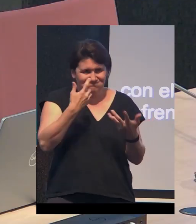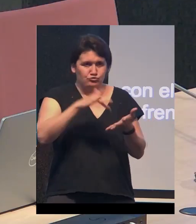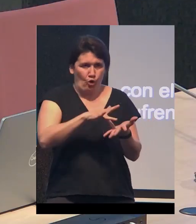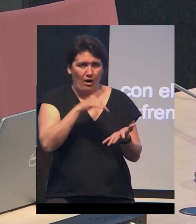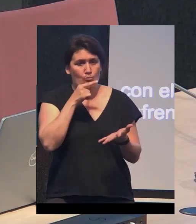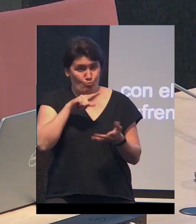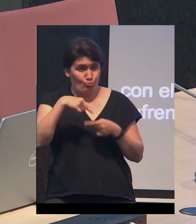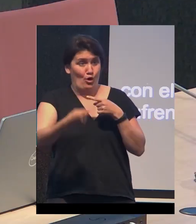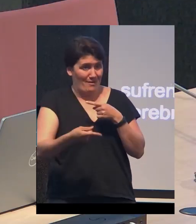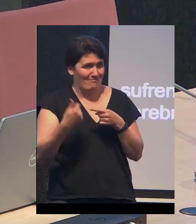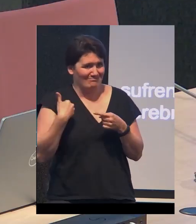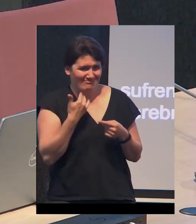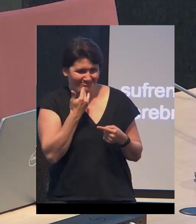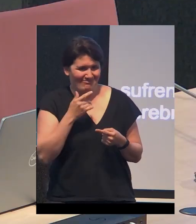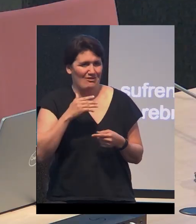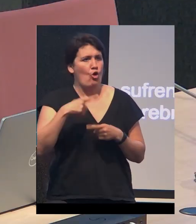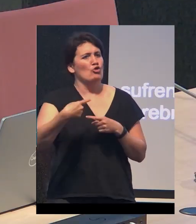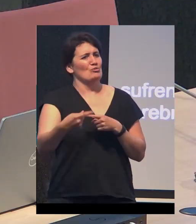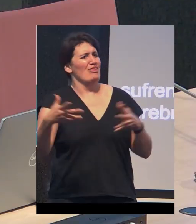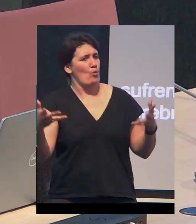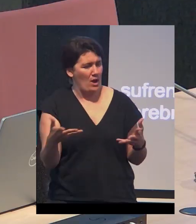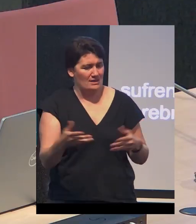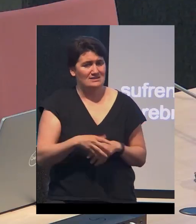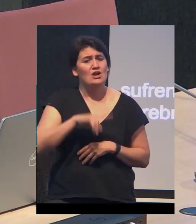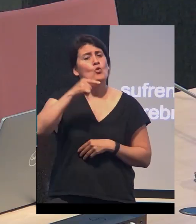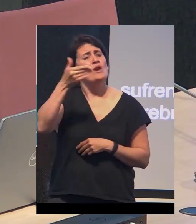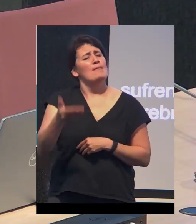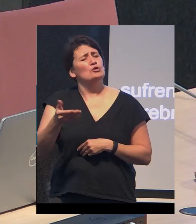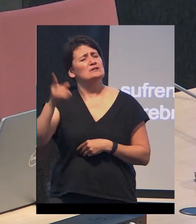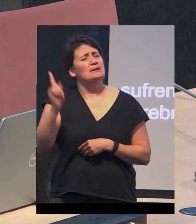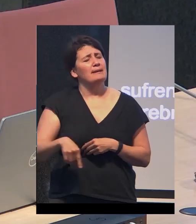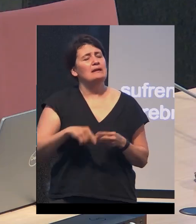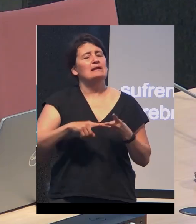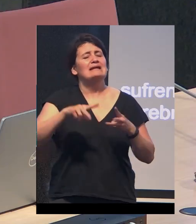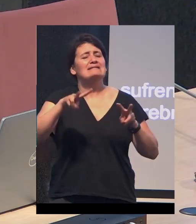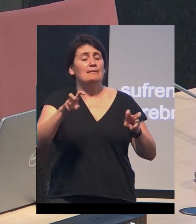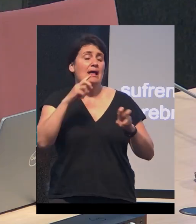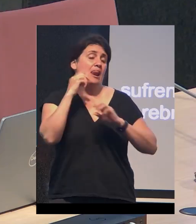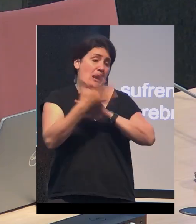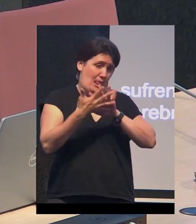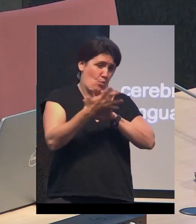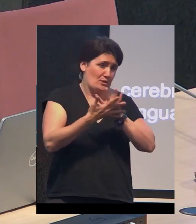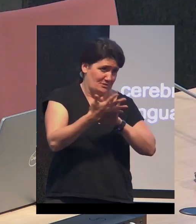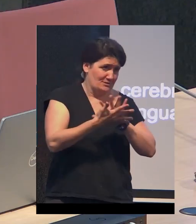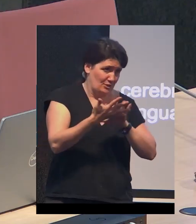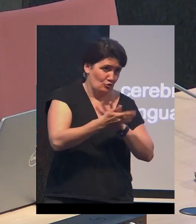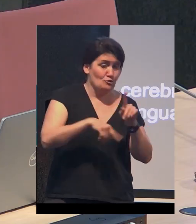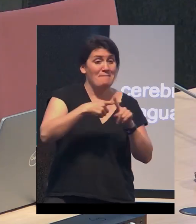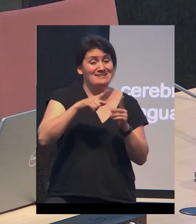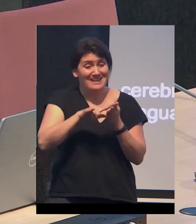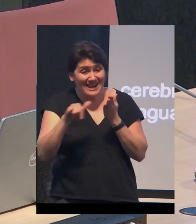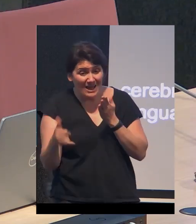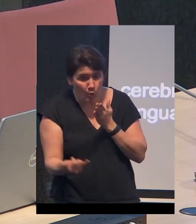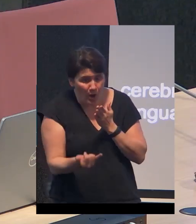Y unas líneas importantes que tenemos es sobre la lengua de signos y el lenguaje en el contexto de la sordera.